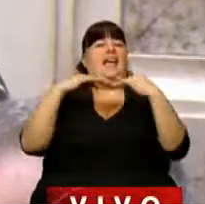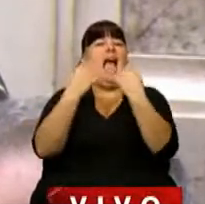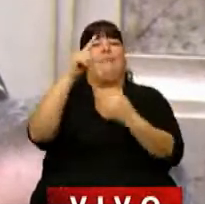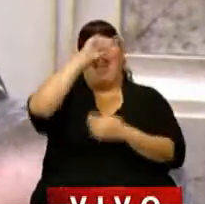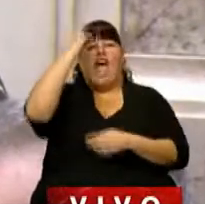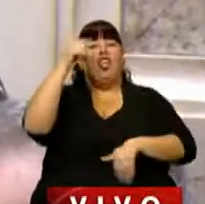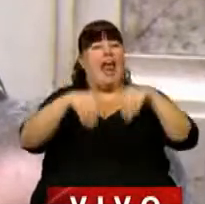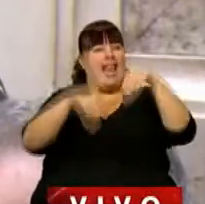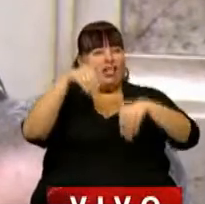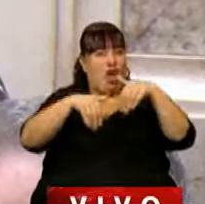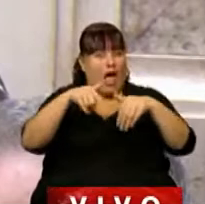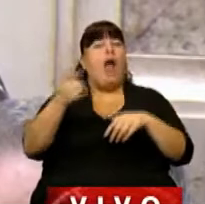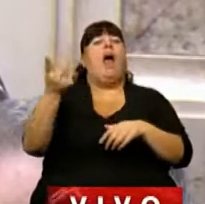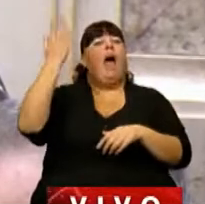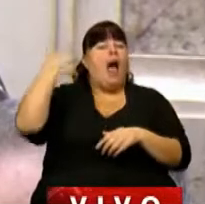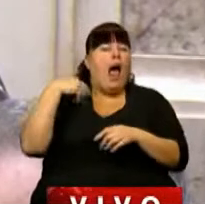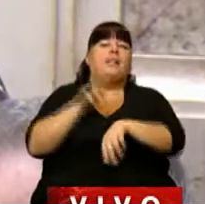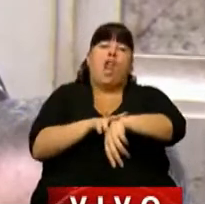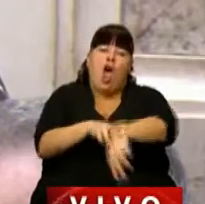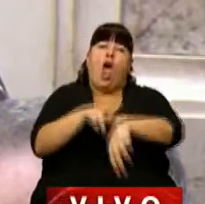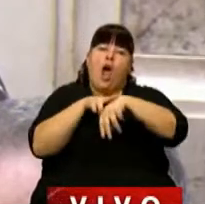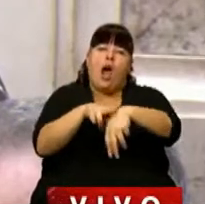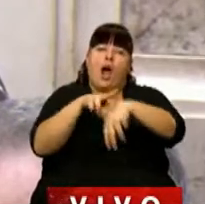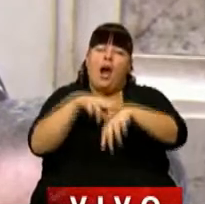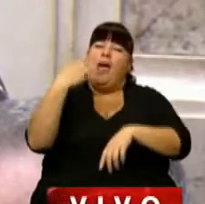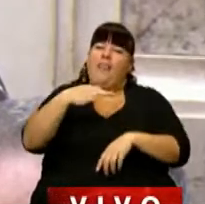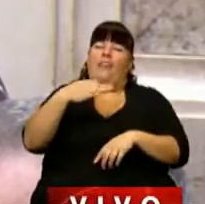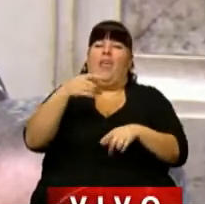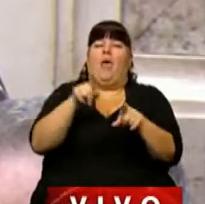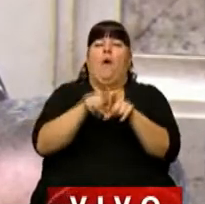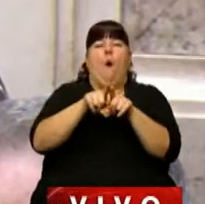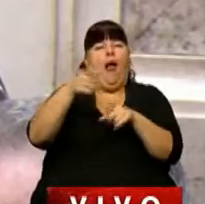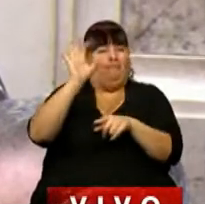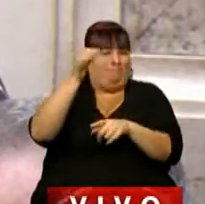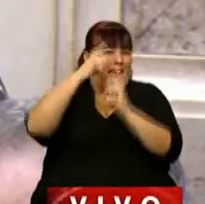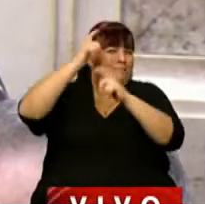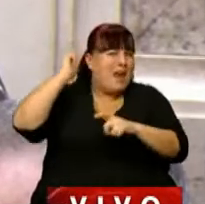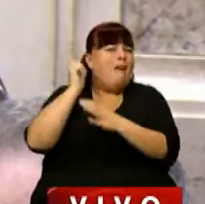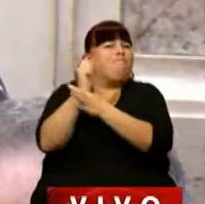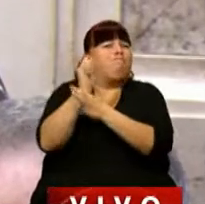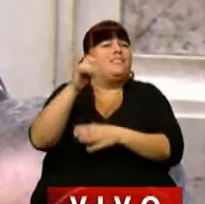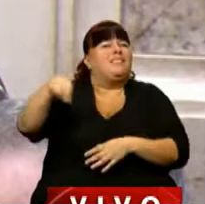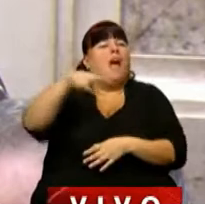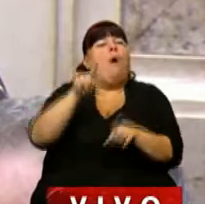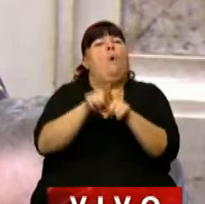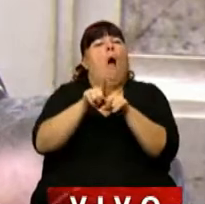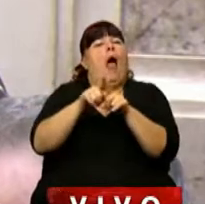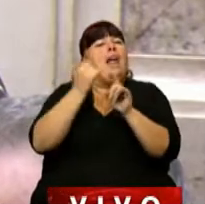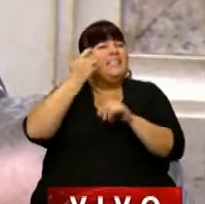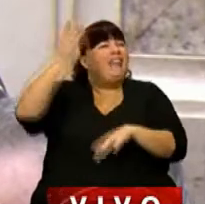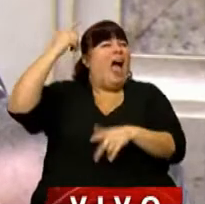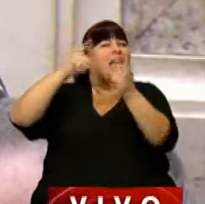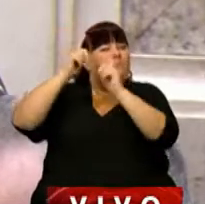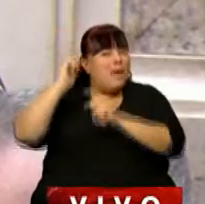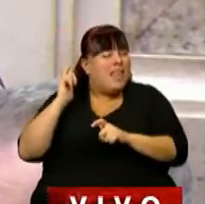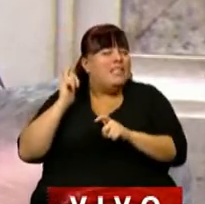Nacional Electoral, ha venido recomendando con toda la sabiduría y con toda la experiencia que